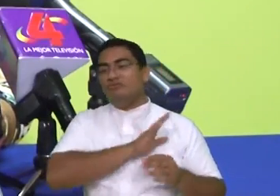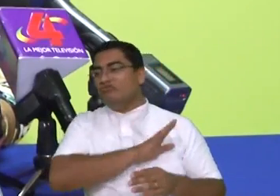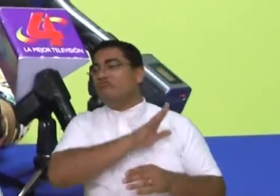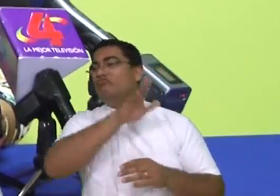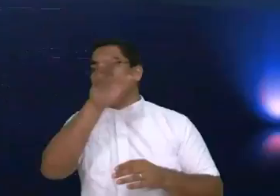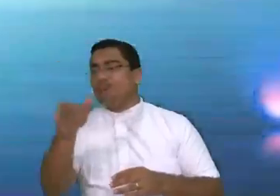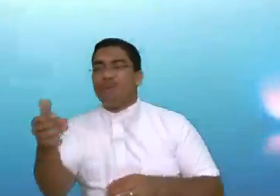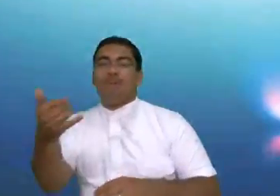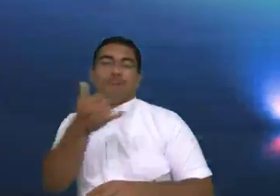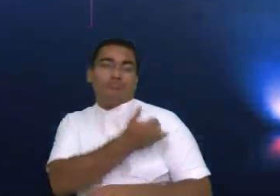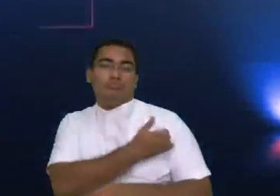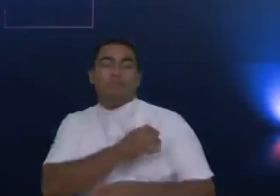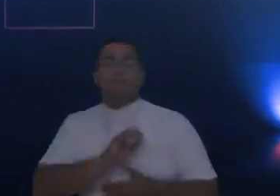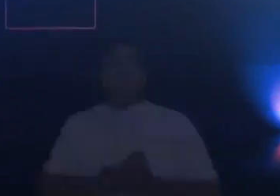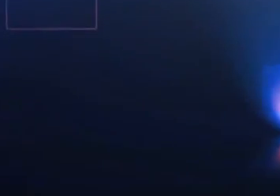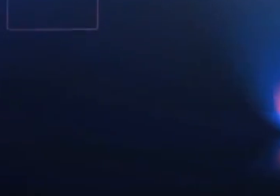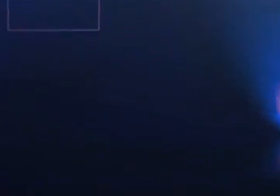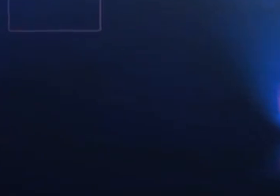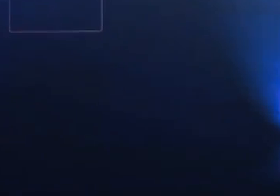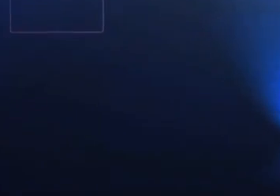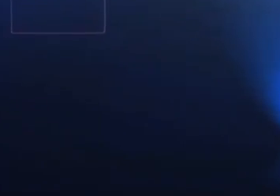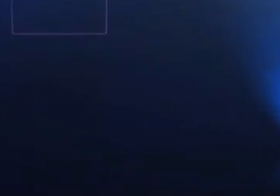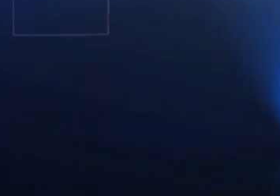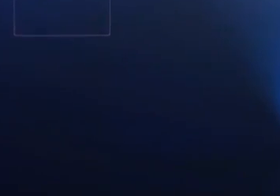salud más cercana.